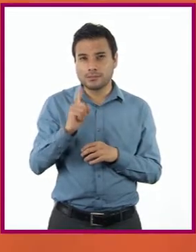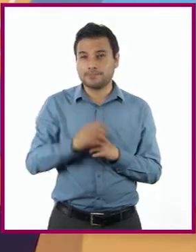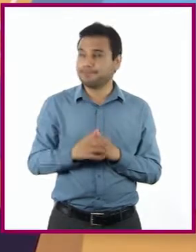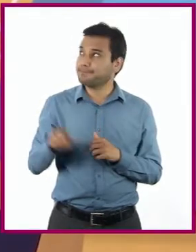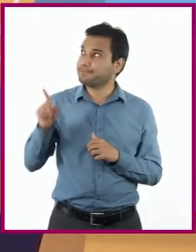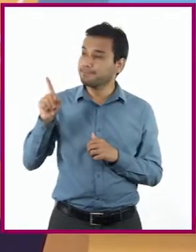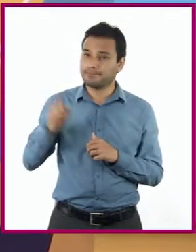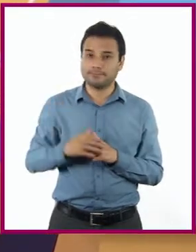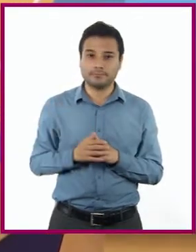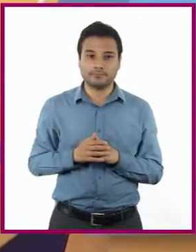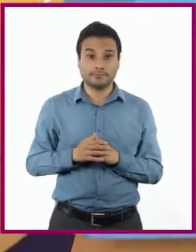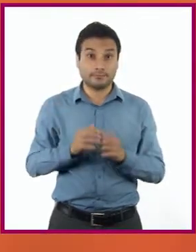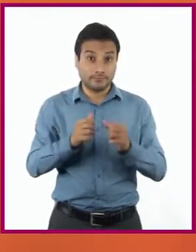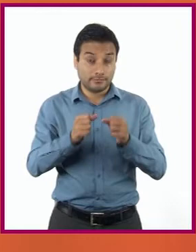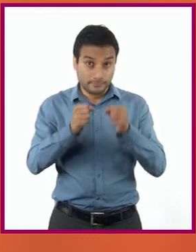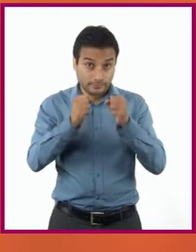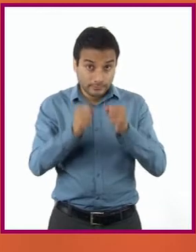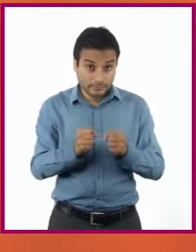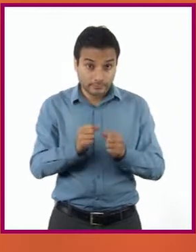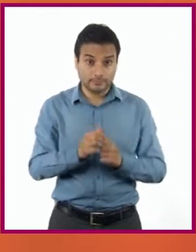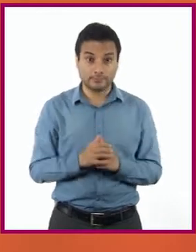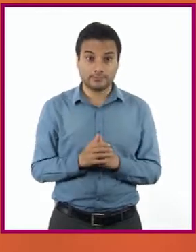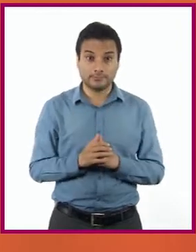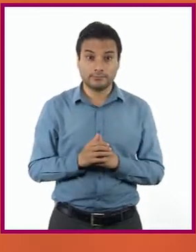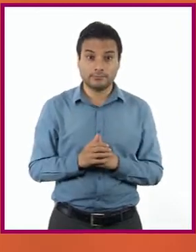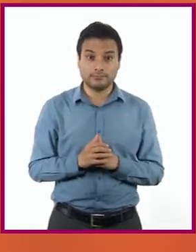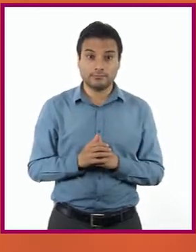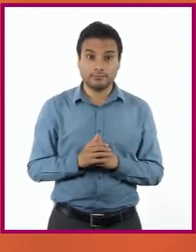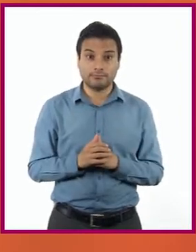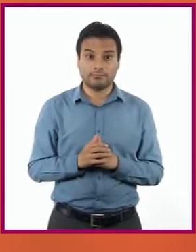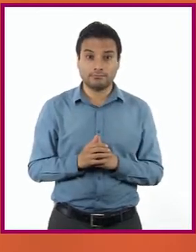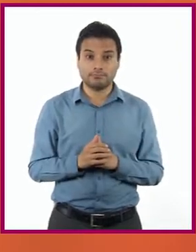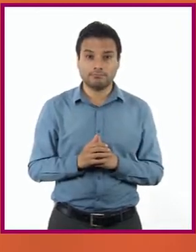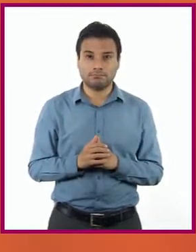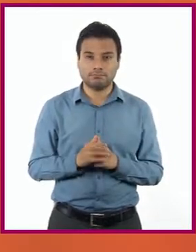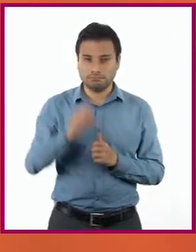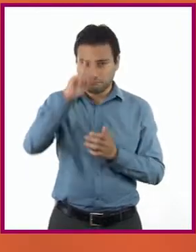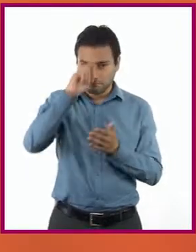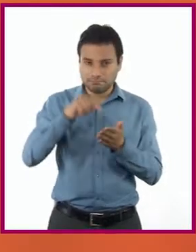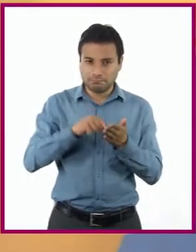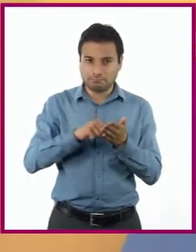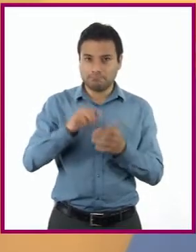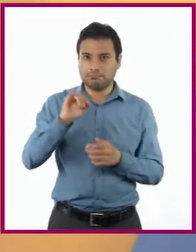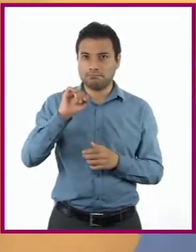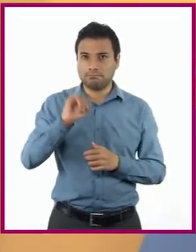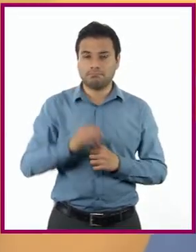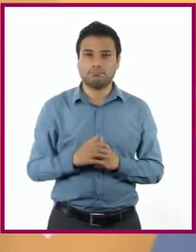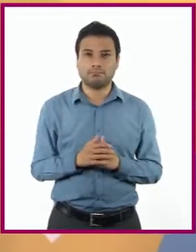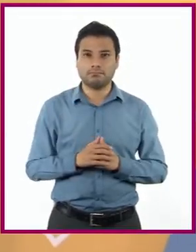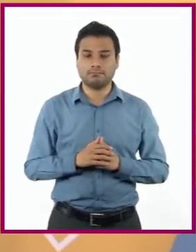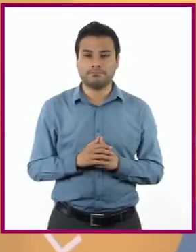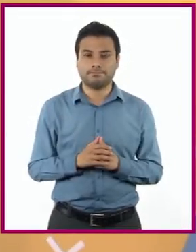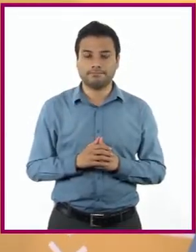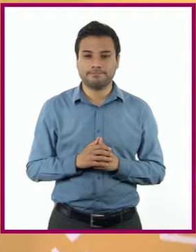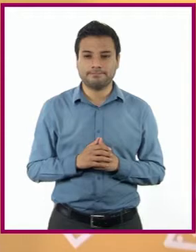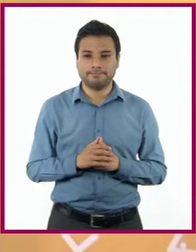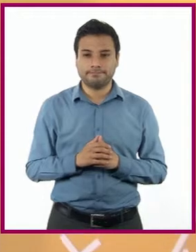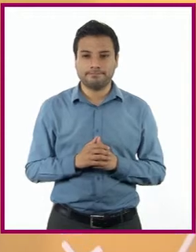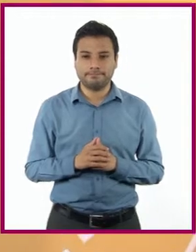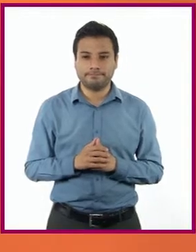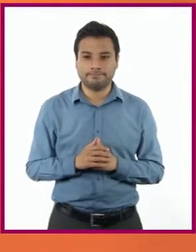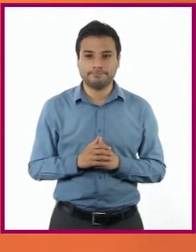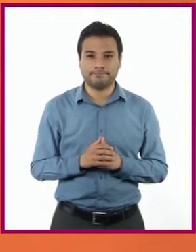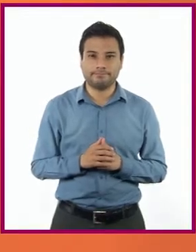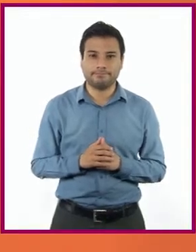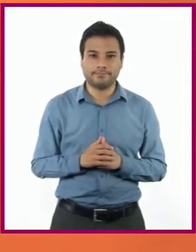geoide. ¿Estás segura? Pues claro, maestra. ¿Por qué la pregunta? Lo que pasa es que